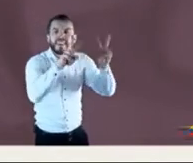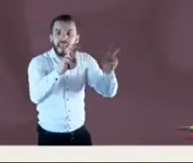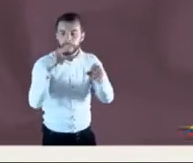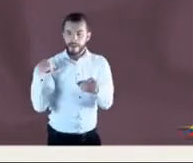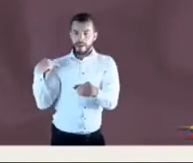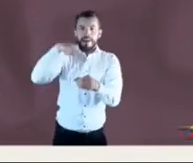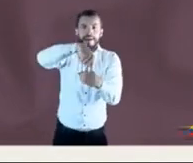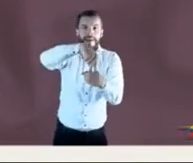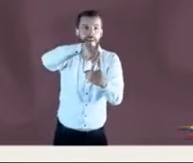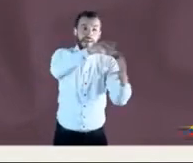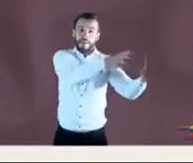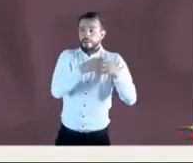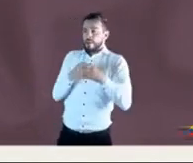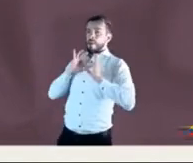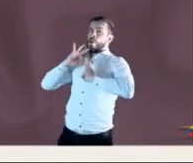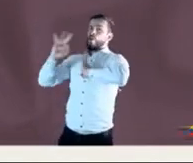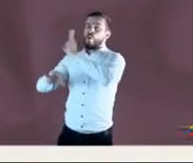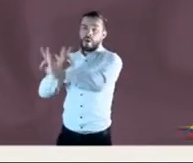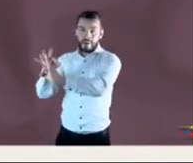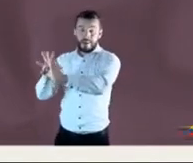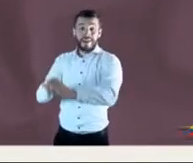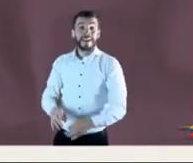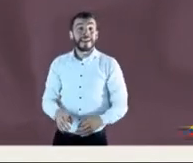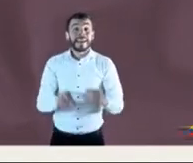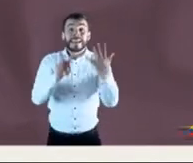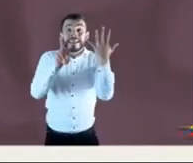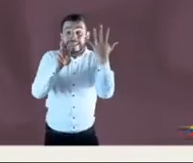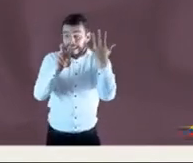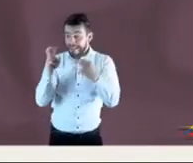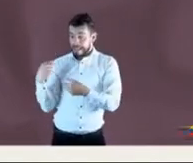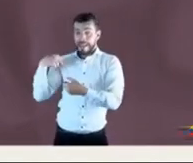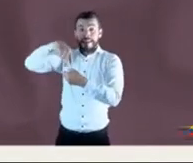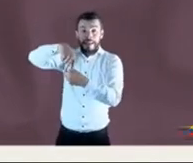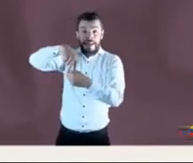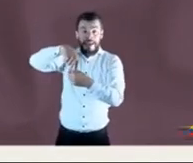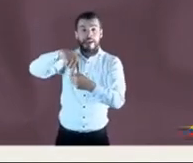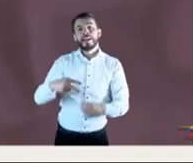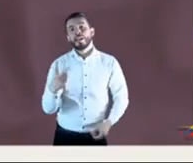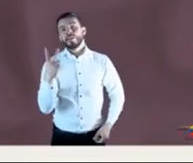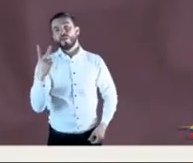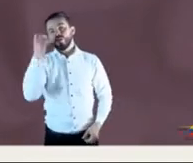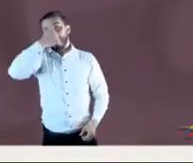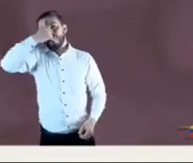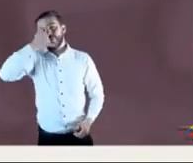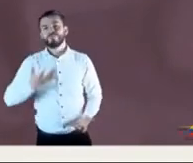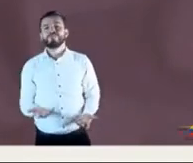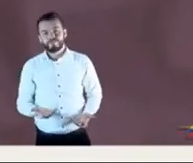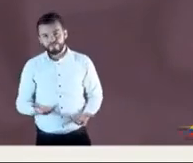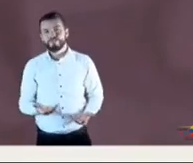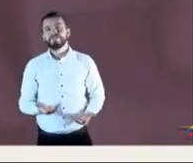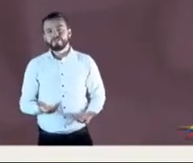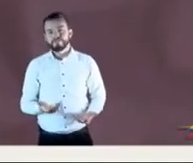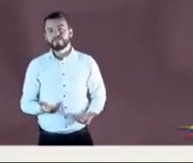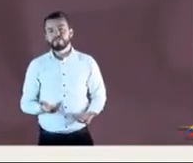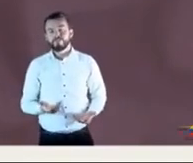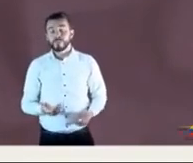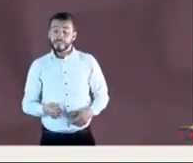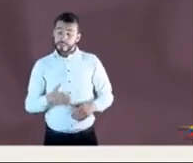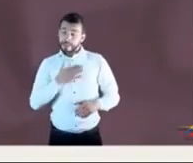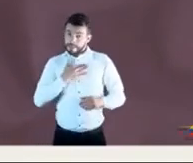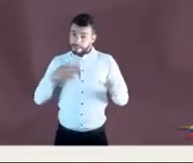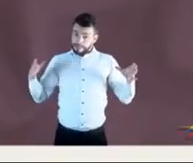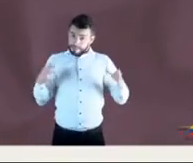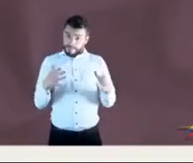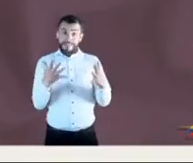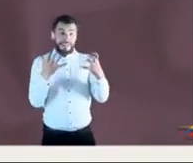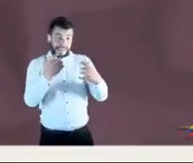afrocolombianos. Tengo que decirles que nosotros también hemos sufrido el impacto de la pandemia en nuestra labor, limitando nuestra capacidad